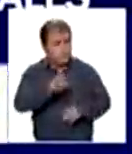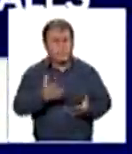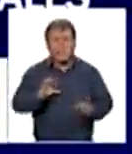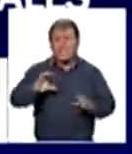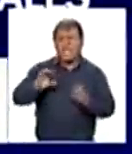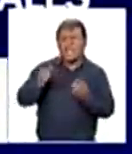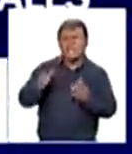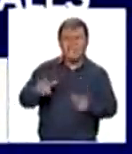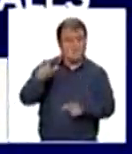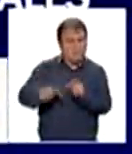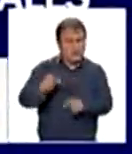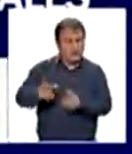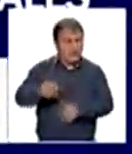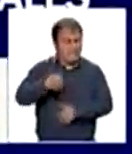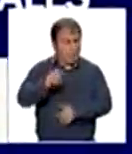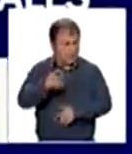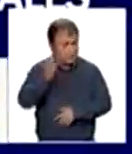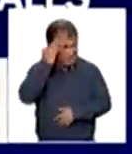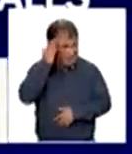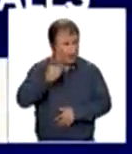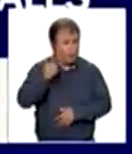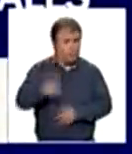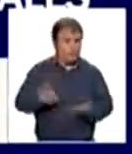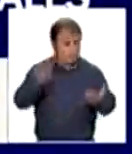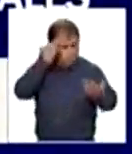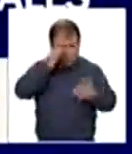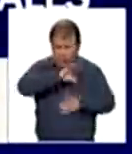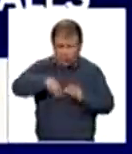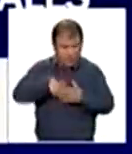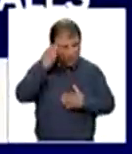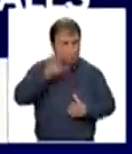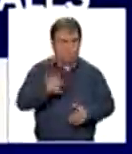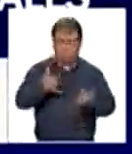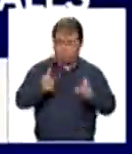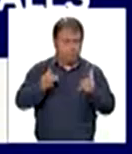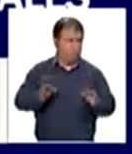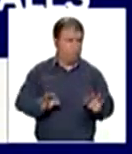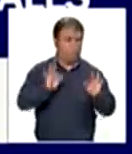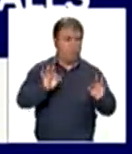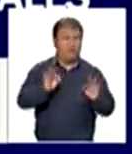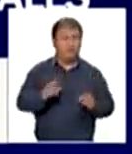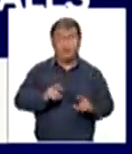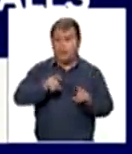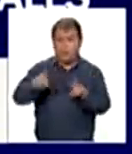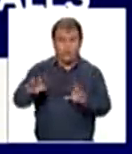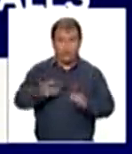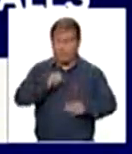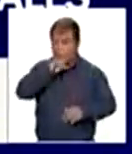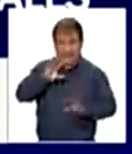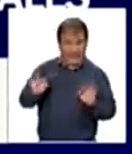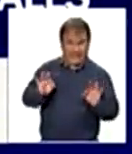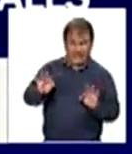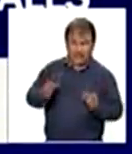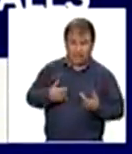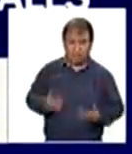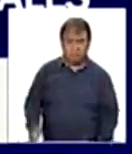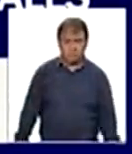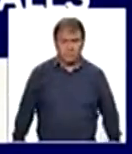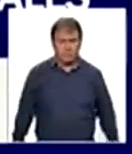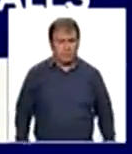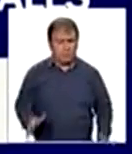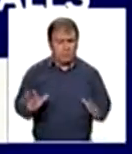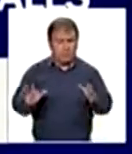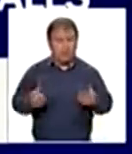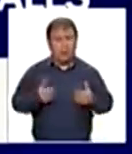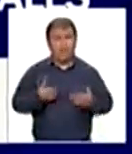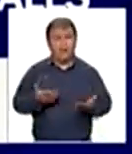y qué clase de persona es Paolo? Nada más. Todos sabemos que es un extraordinario jugador, justamente le preguntaba por eso. No voy a hablar nada. Ya va a haber